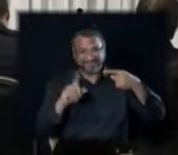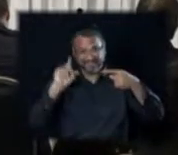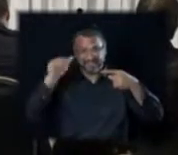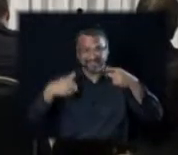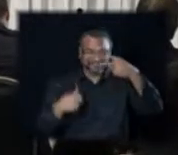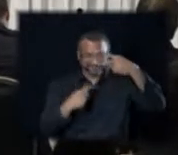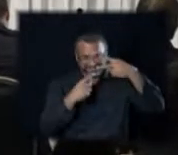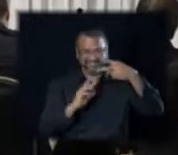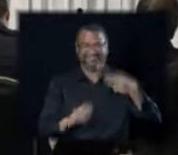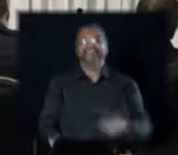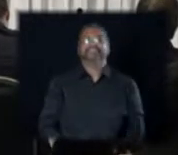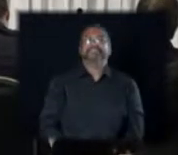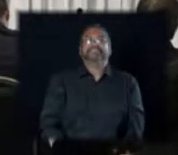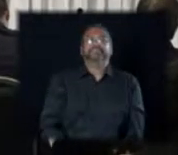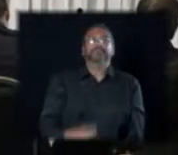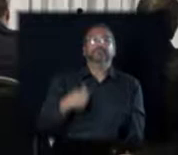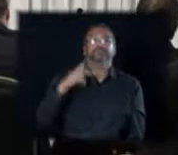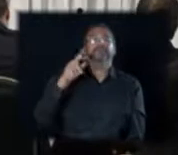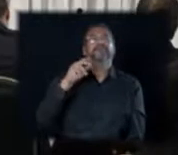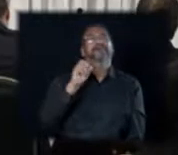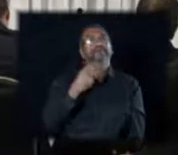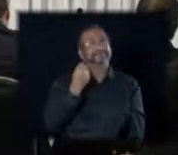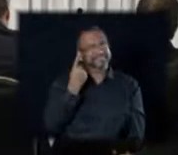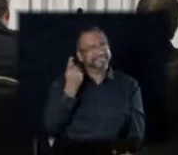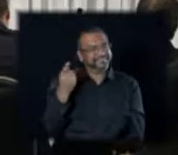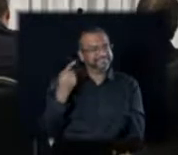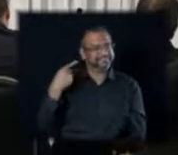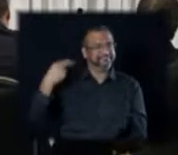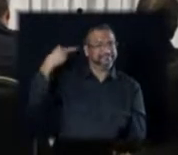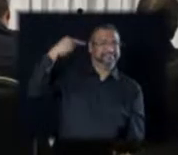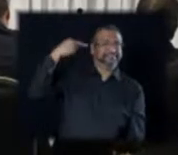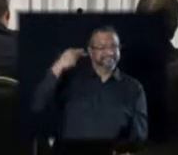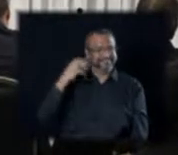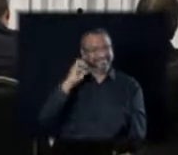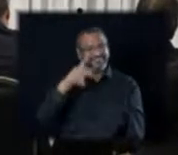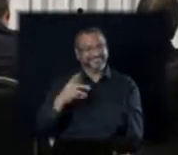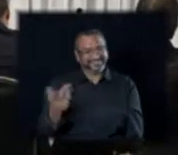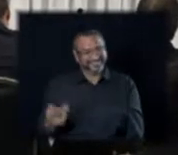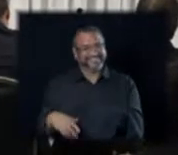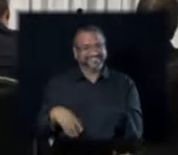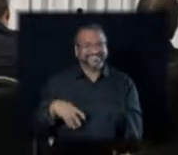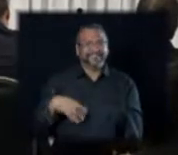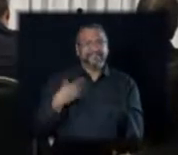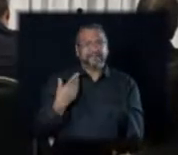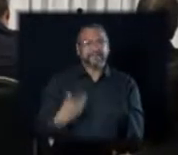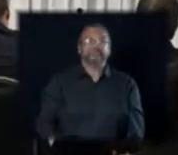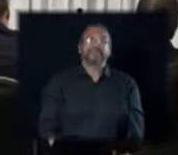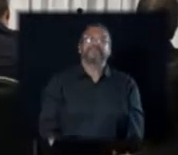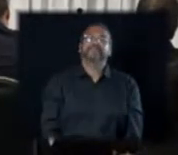Esta es la primera, una más después de esta. Ya escuché la señal.